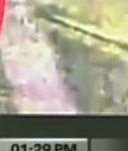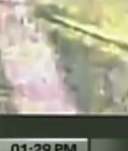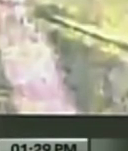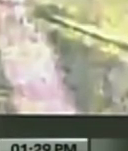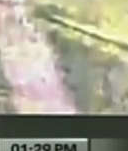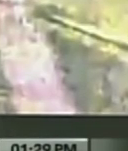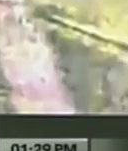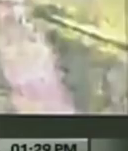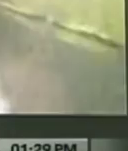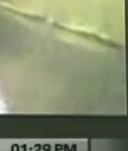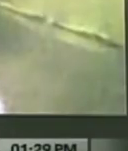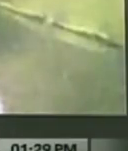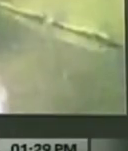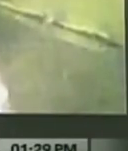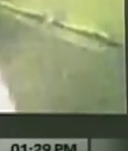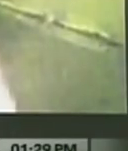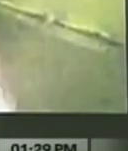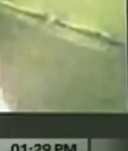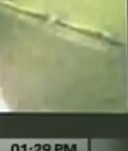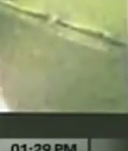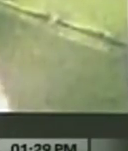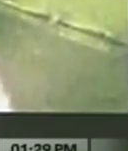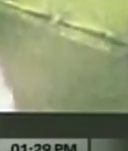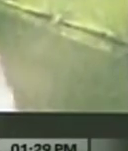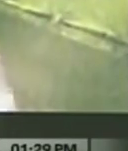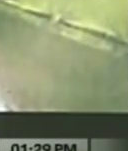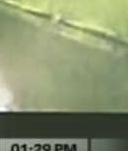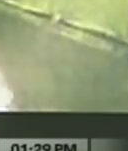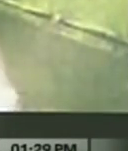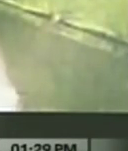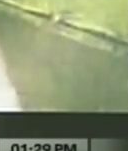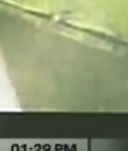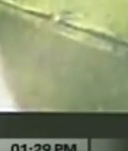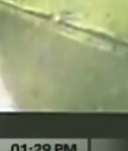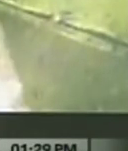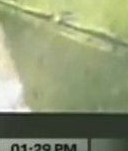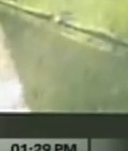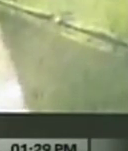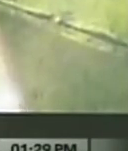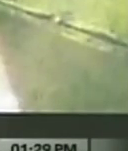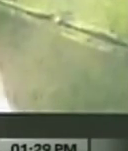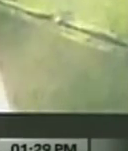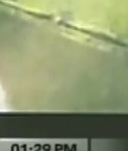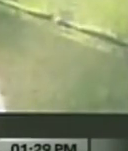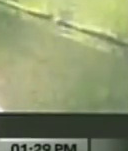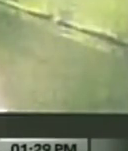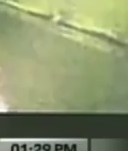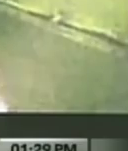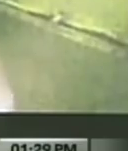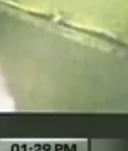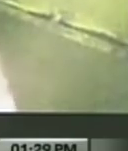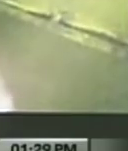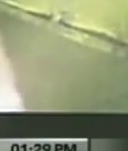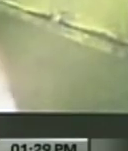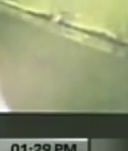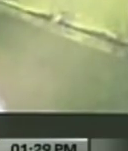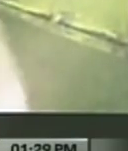es conocido con el alias de Cabeza de Casco, ¿verdad? Eso con la técnica cercana se ve que son las tres personas.